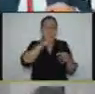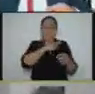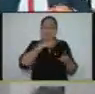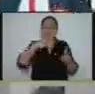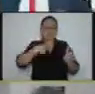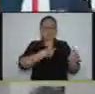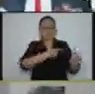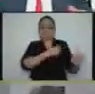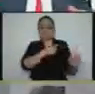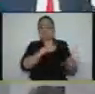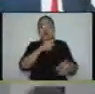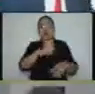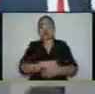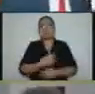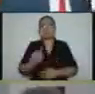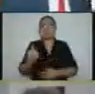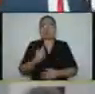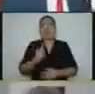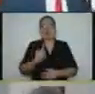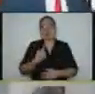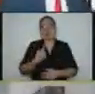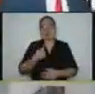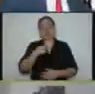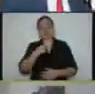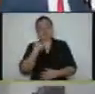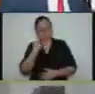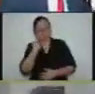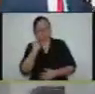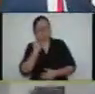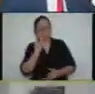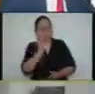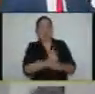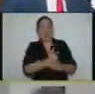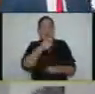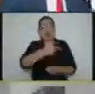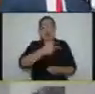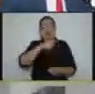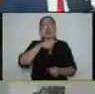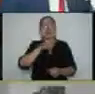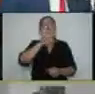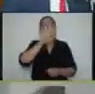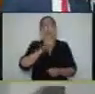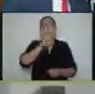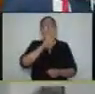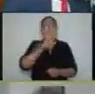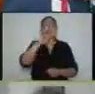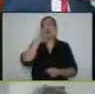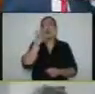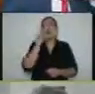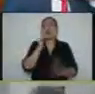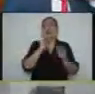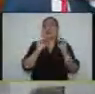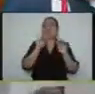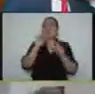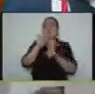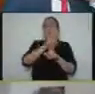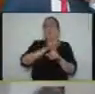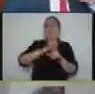se ve una, al menos es lo que yo veo, una tendencia hacia apropiarse